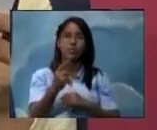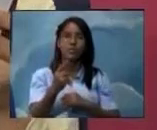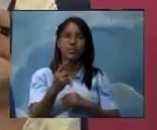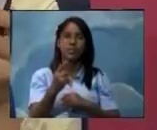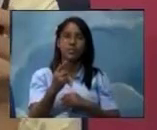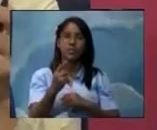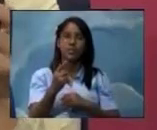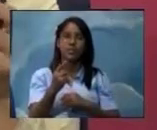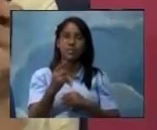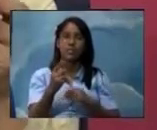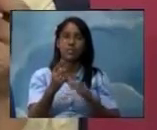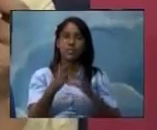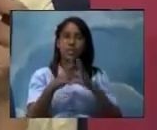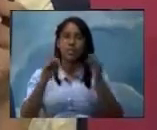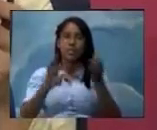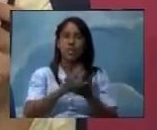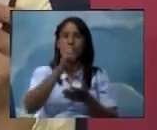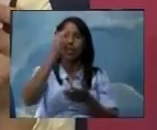Sí.